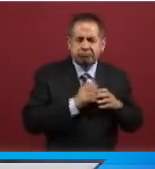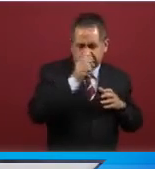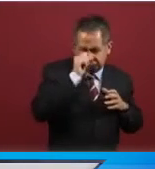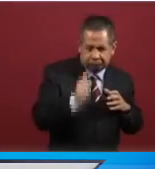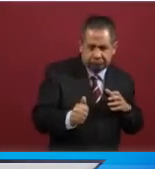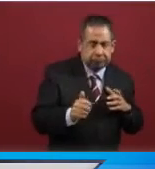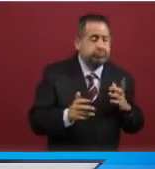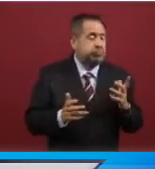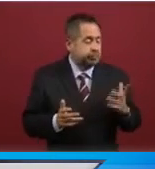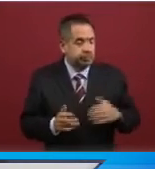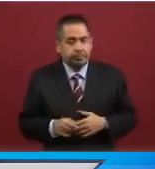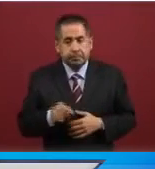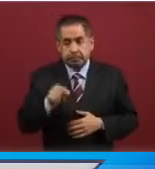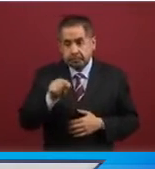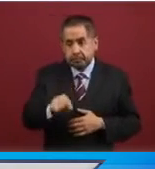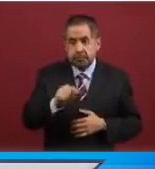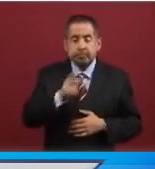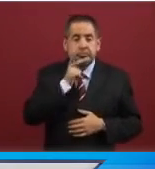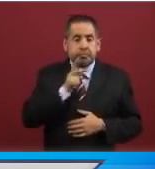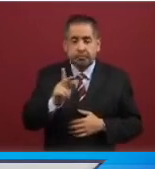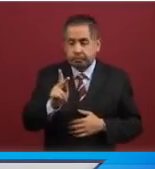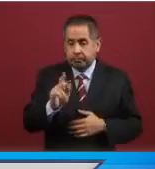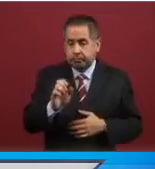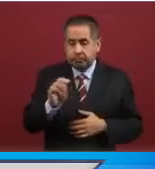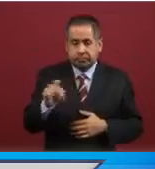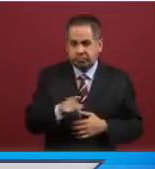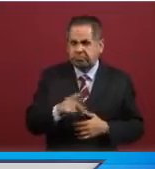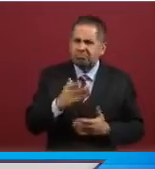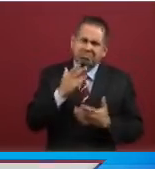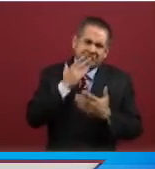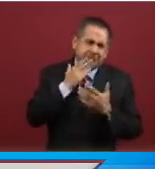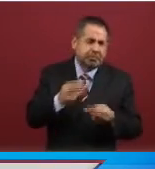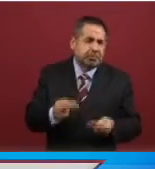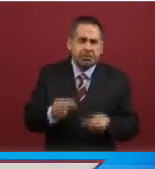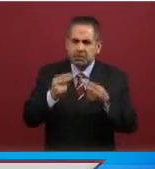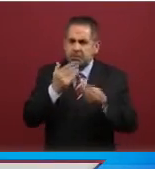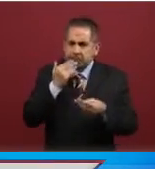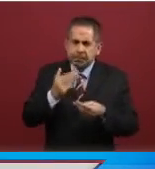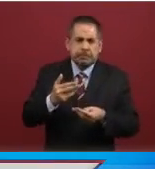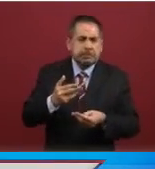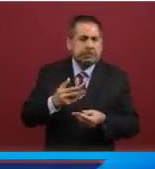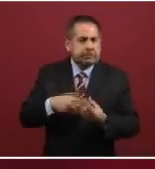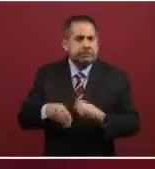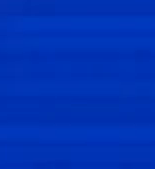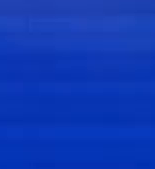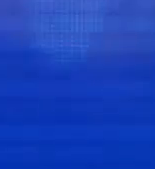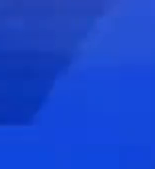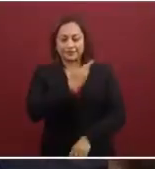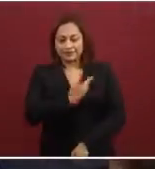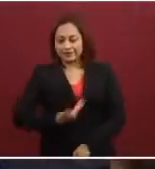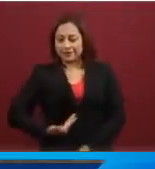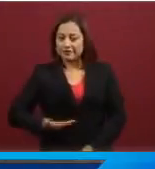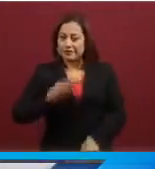millones de dólares. Esto como reflejo de la confianza en el gobierno, sobre todo por el combate a la corrupción.